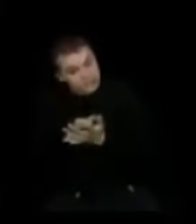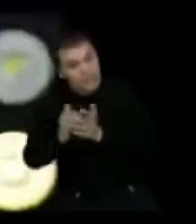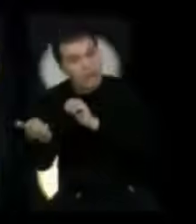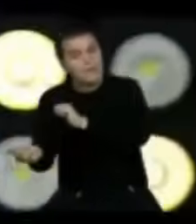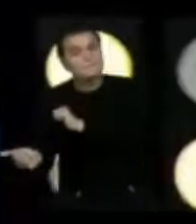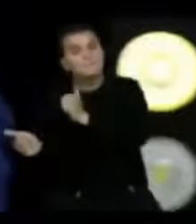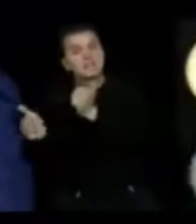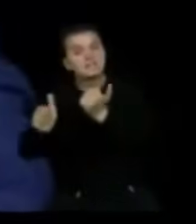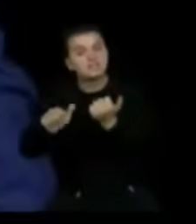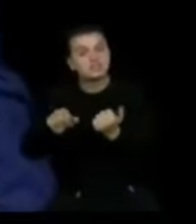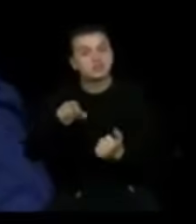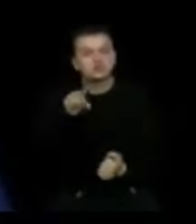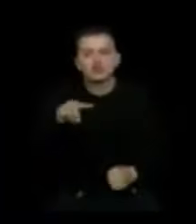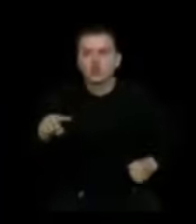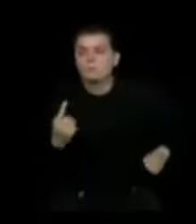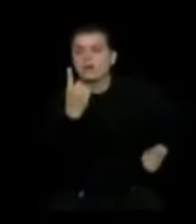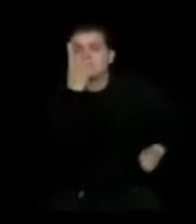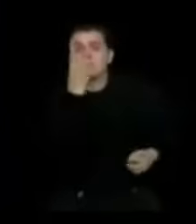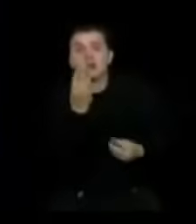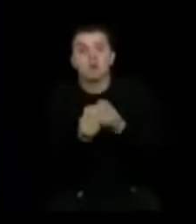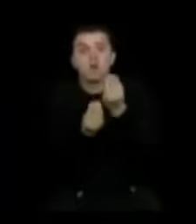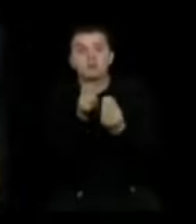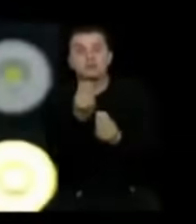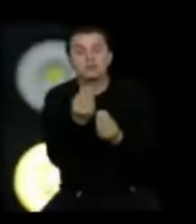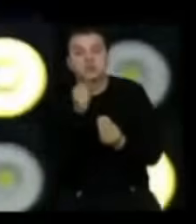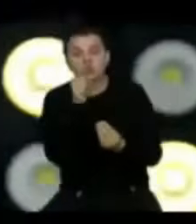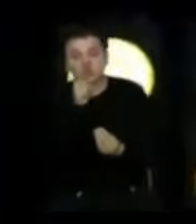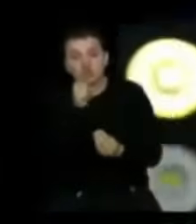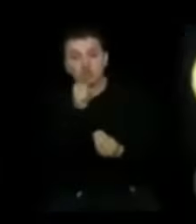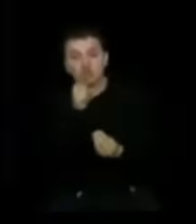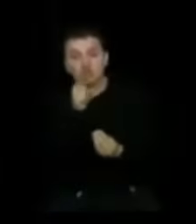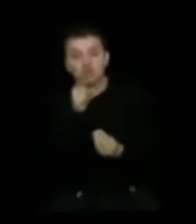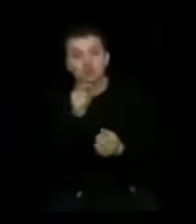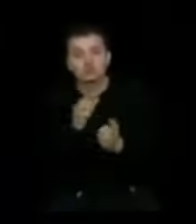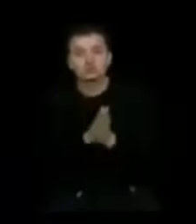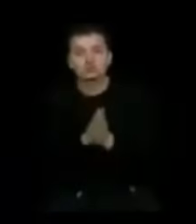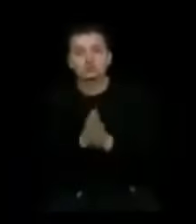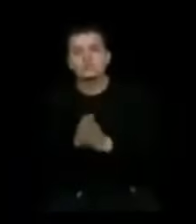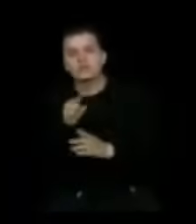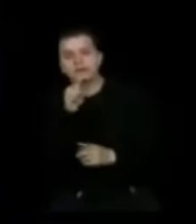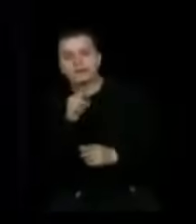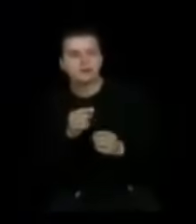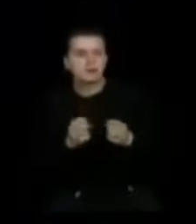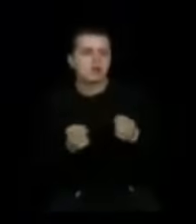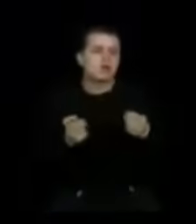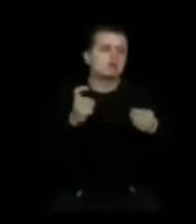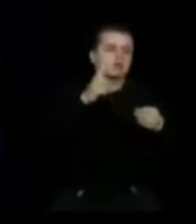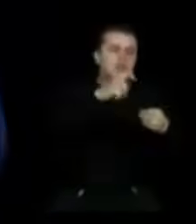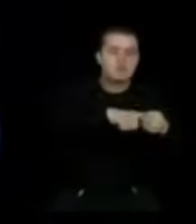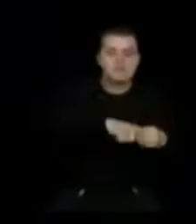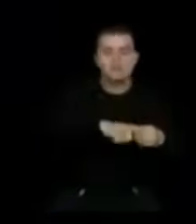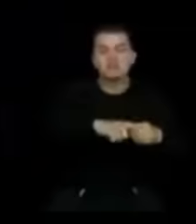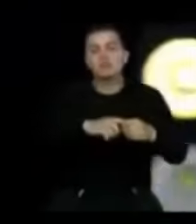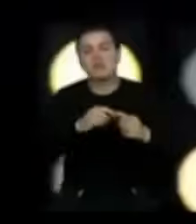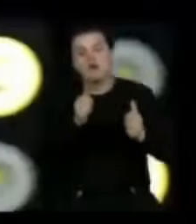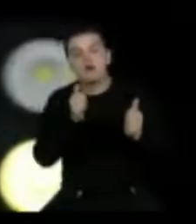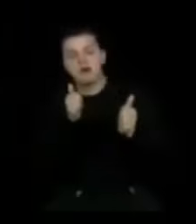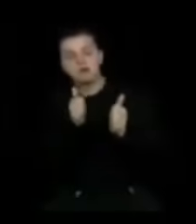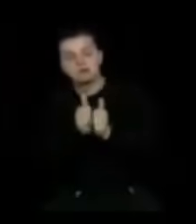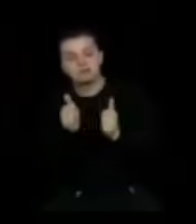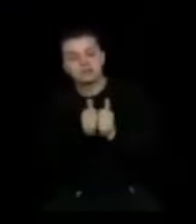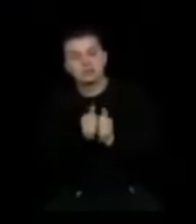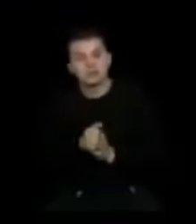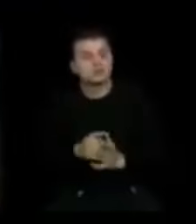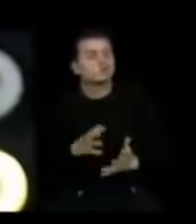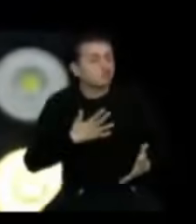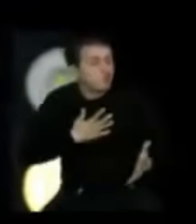Lo primero que tienes que hacer este fin de semana es ir a hablar con un ujier, con un pastor, y decirle: yo